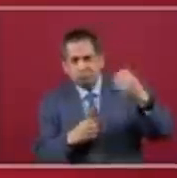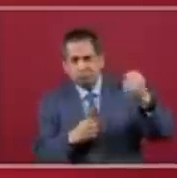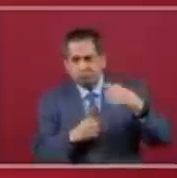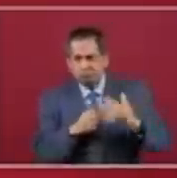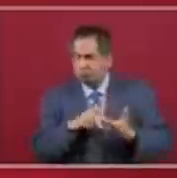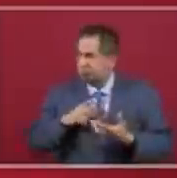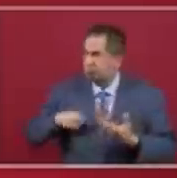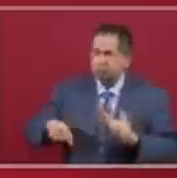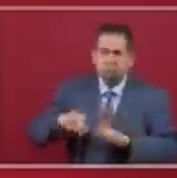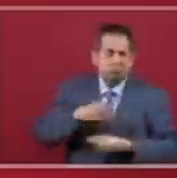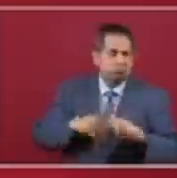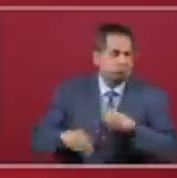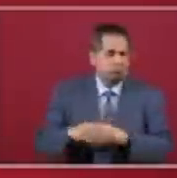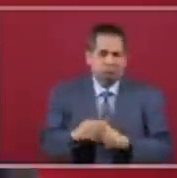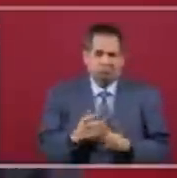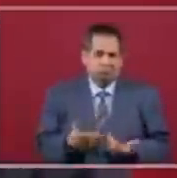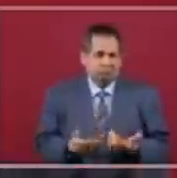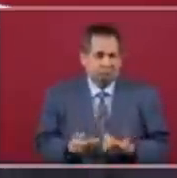Es